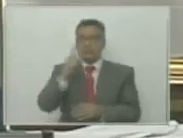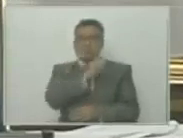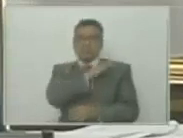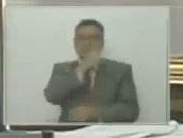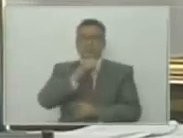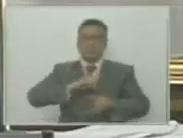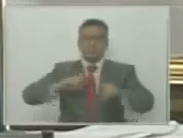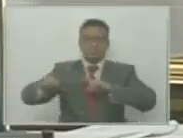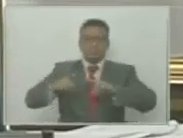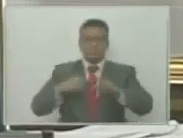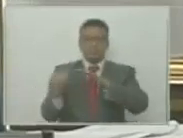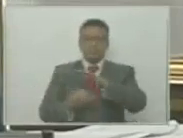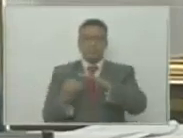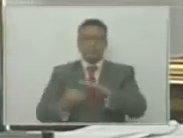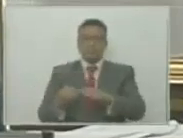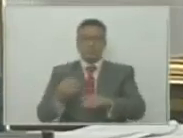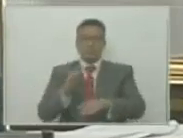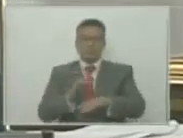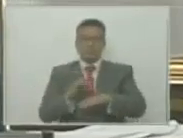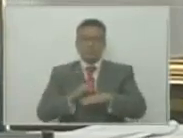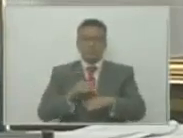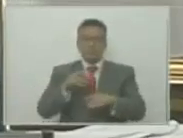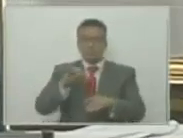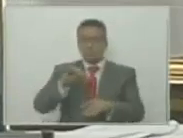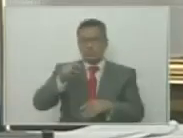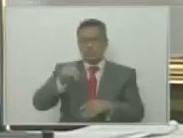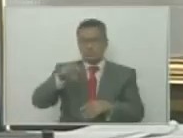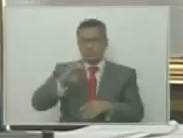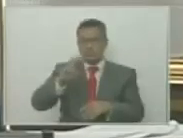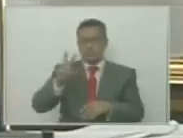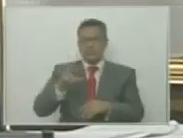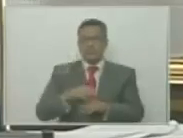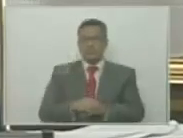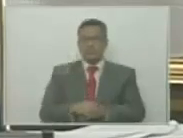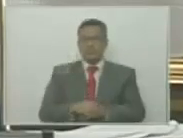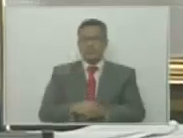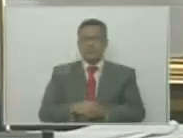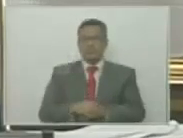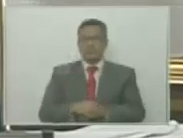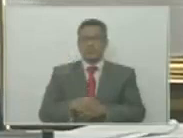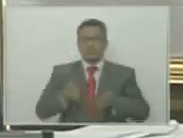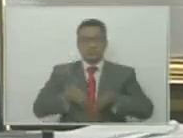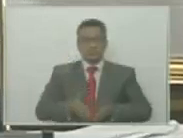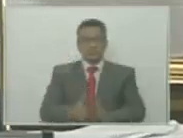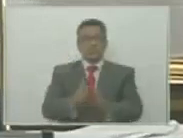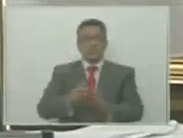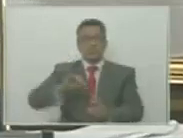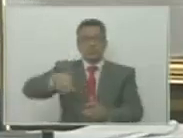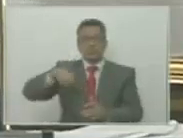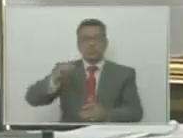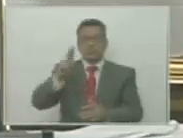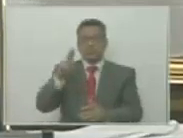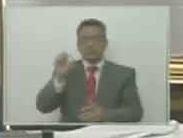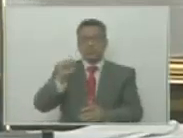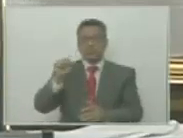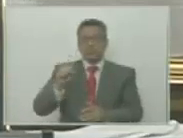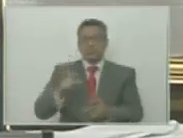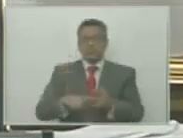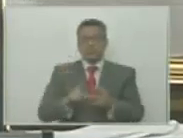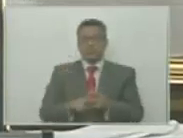del Instituto de Inmunología de la Universidad Central de Venezuela, hijo de Jesús María Bianco,